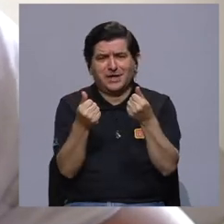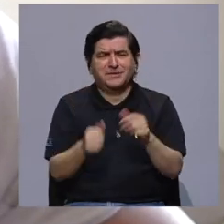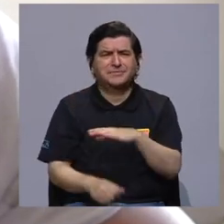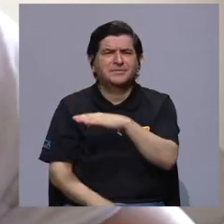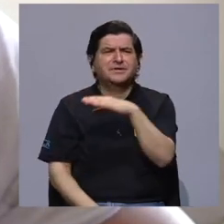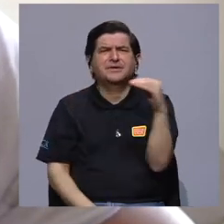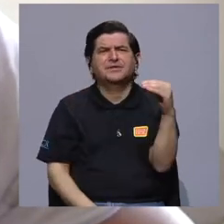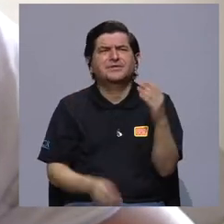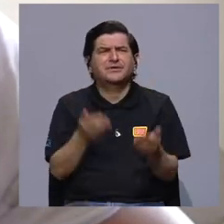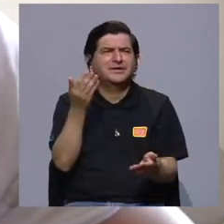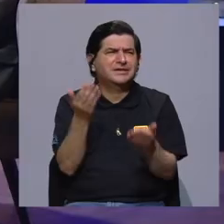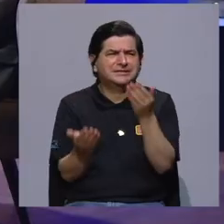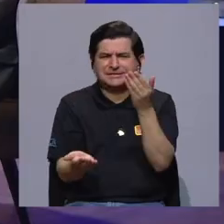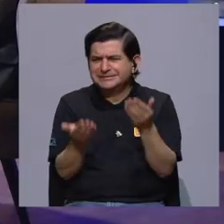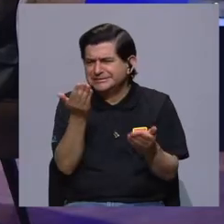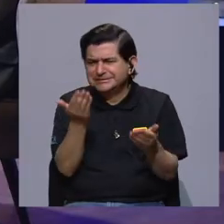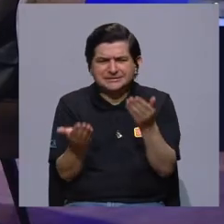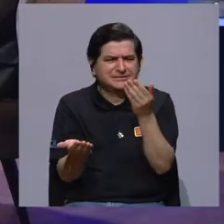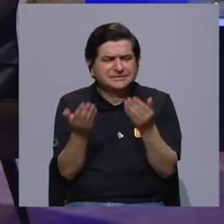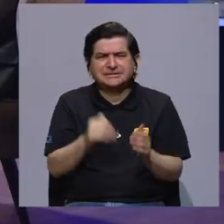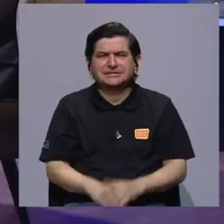rápidamente y pues